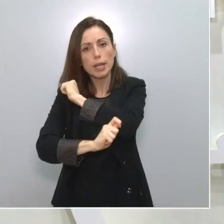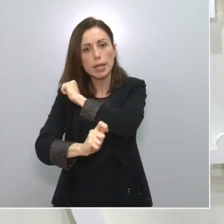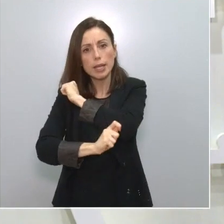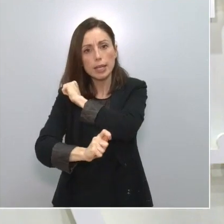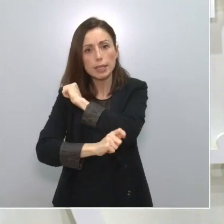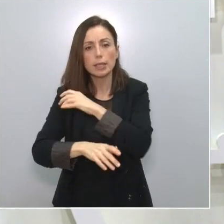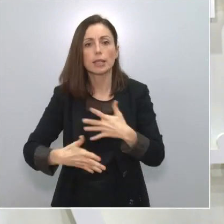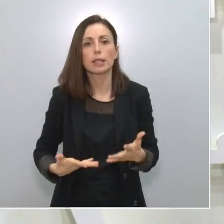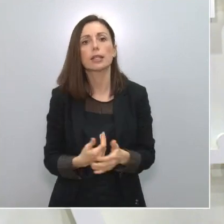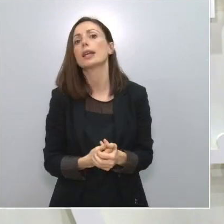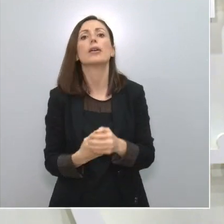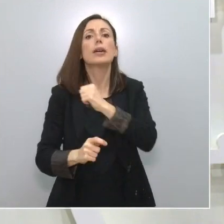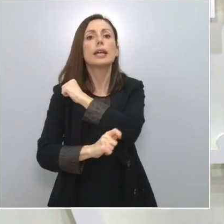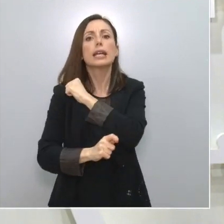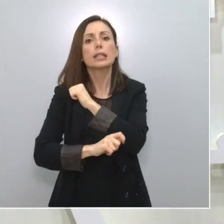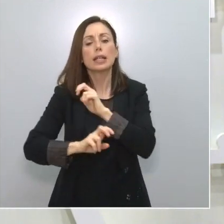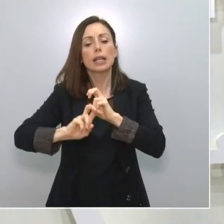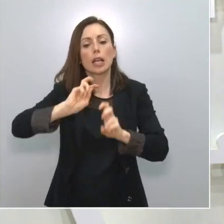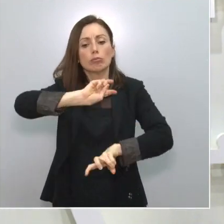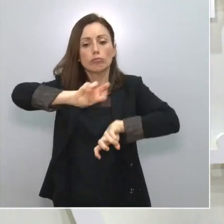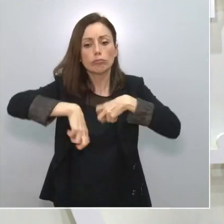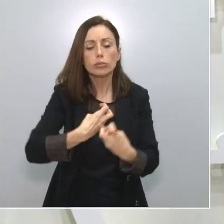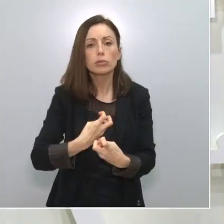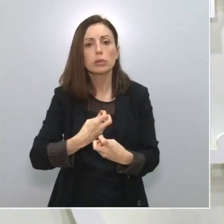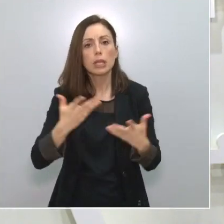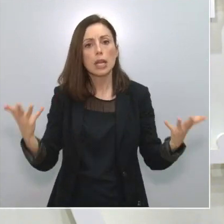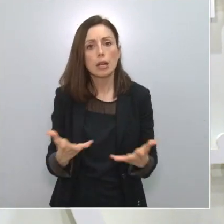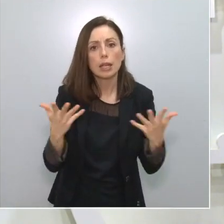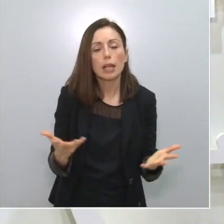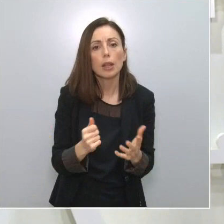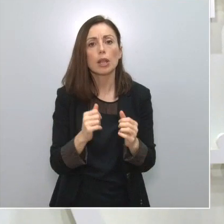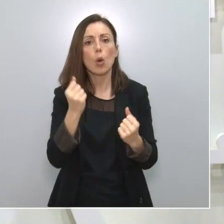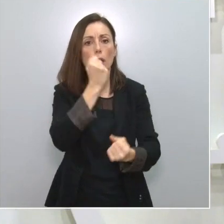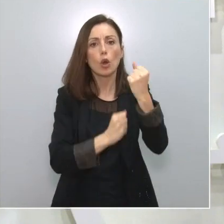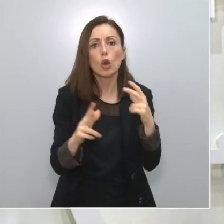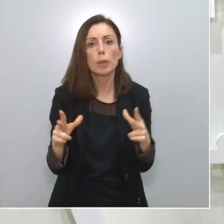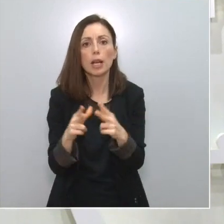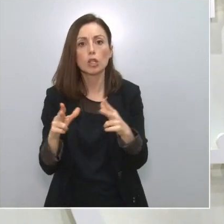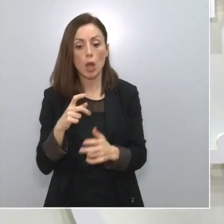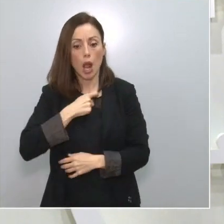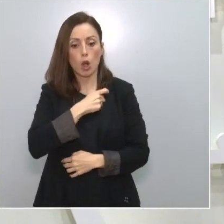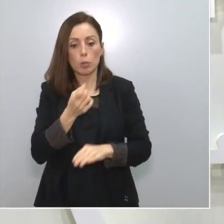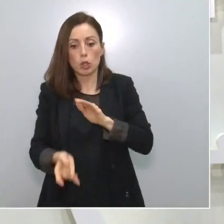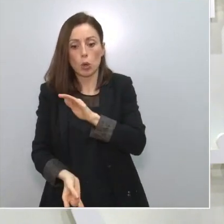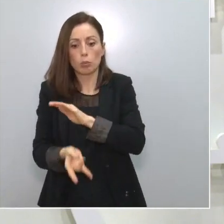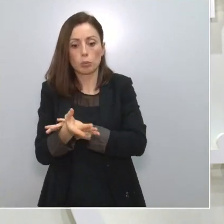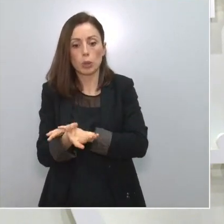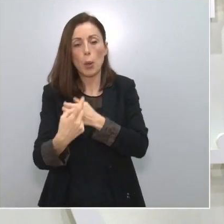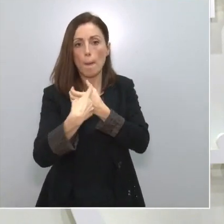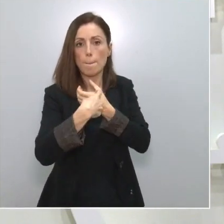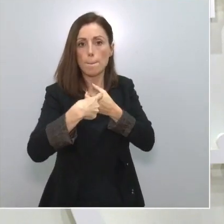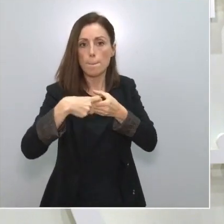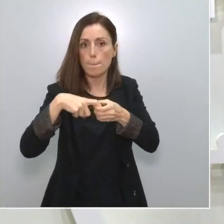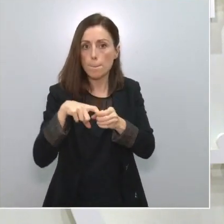comunicado anteriormente, una estrategia de reactivación económica y social. Ya hay una comisión cuyos miembros